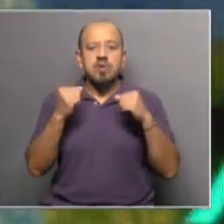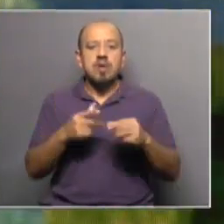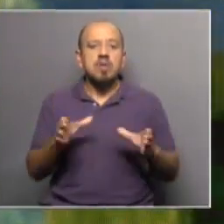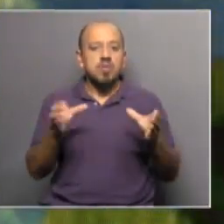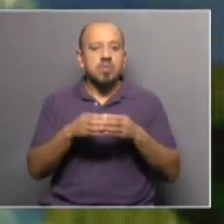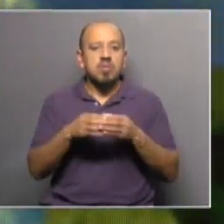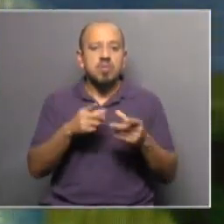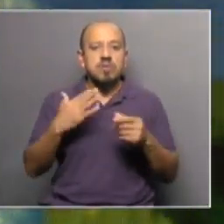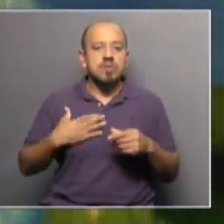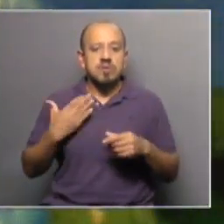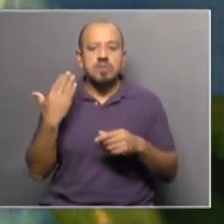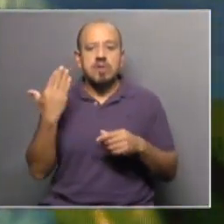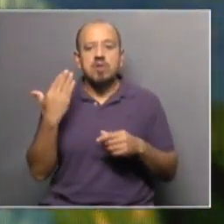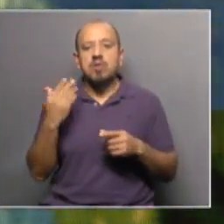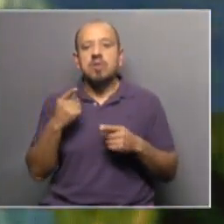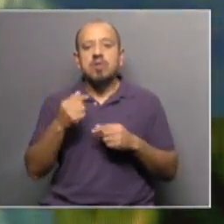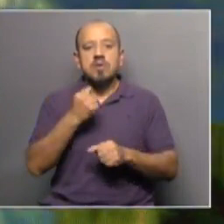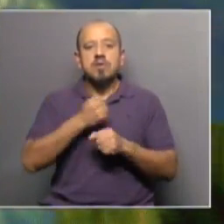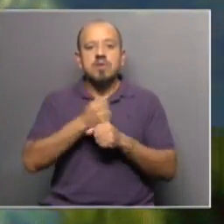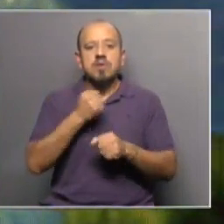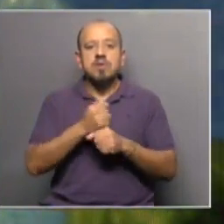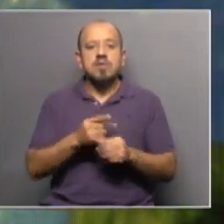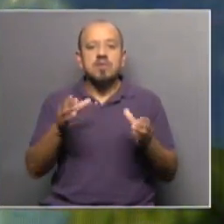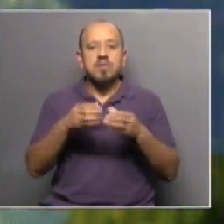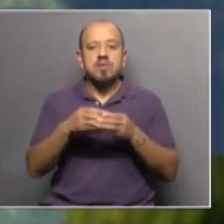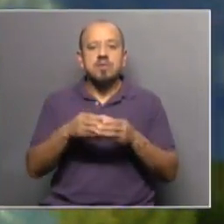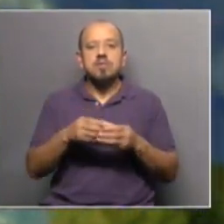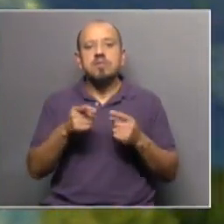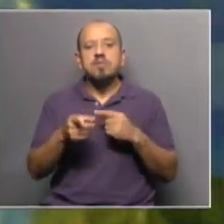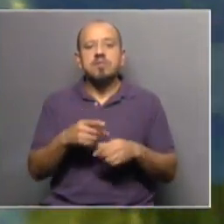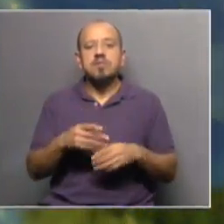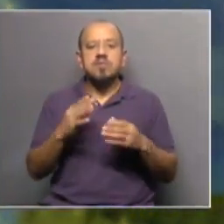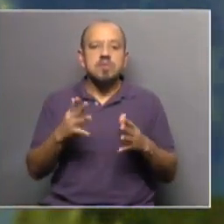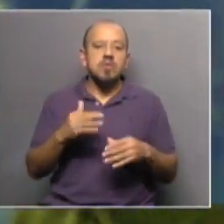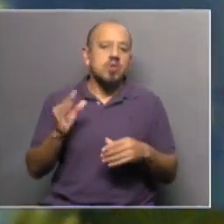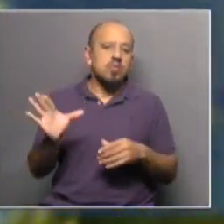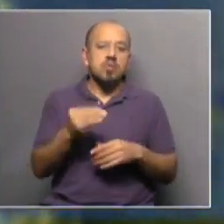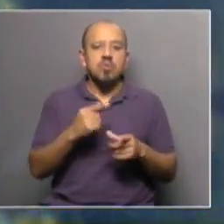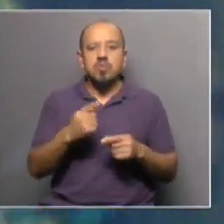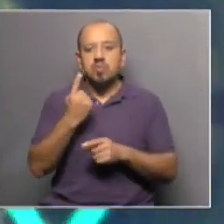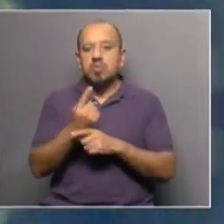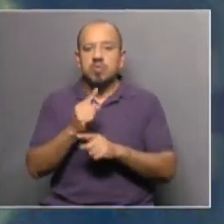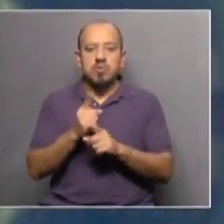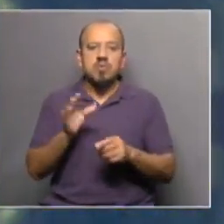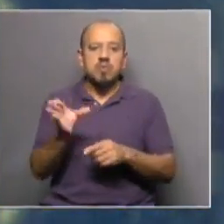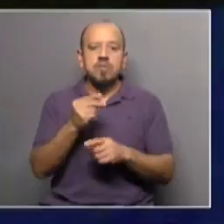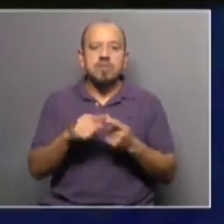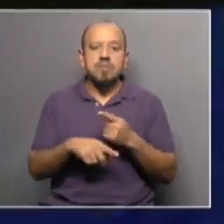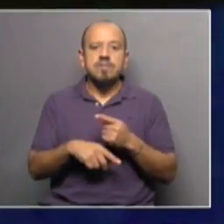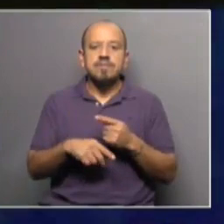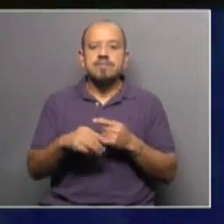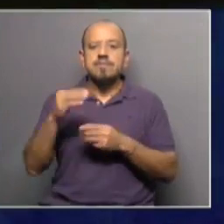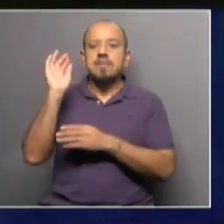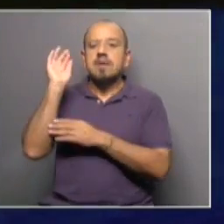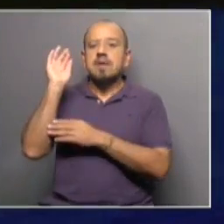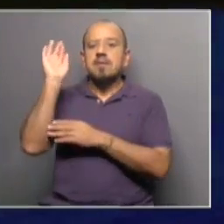da esos valores, ¿no? De trabajar en equipo, unidos en conjunto, por todos, ¿no? Uh-huh. Por uno solo, ¿no? Sí, y el básquetbol además